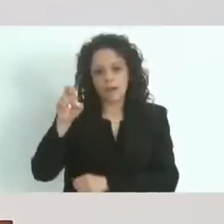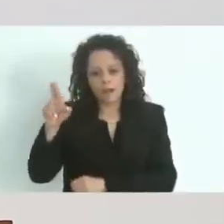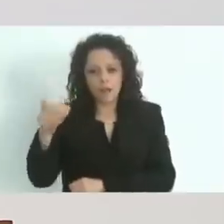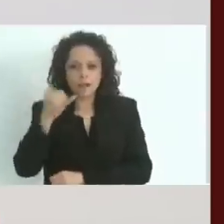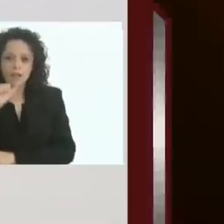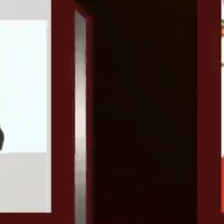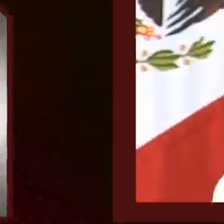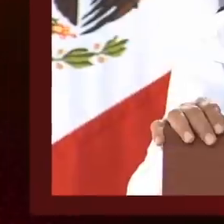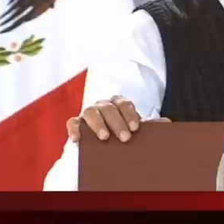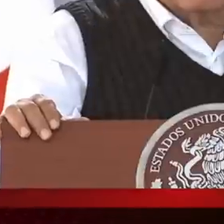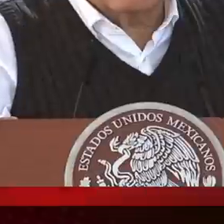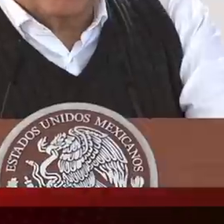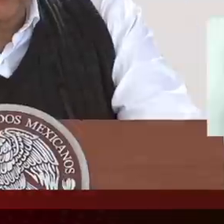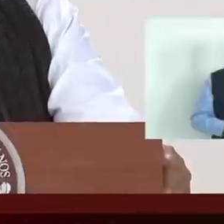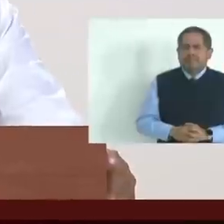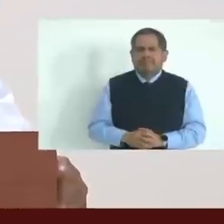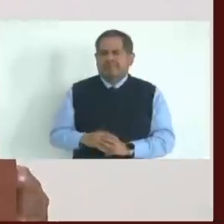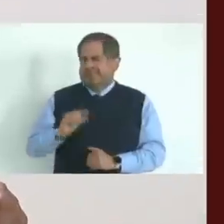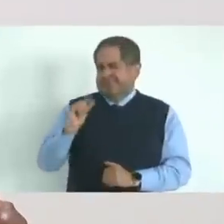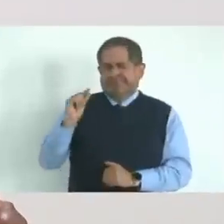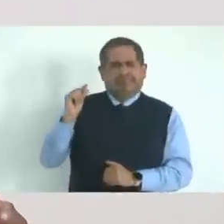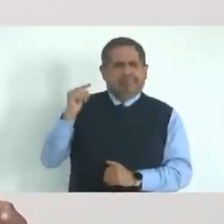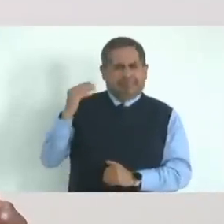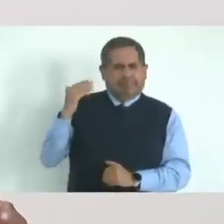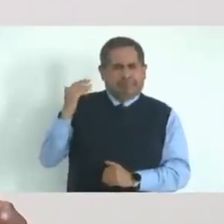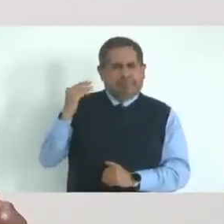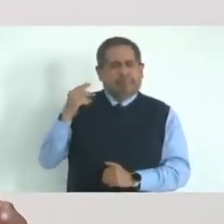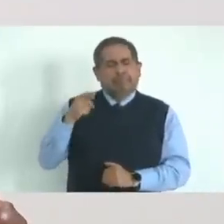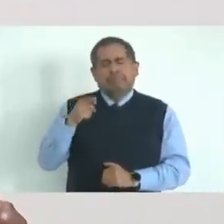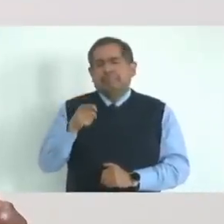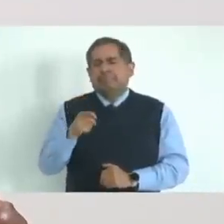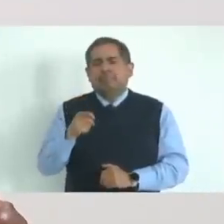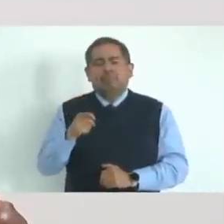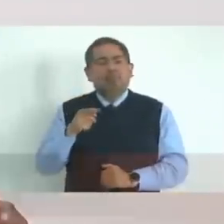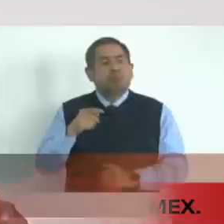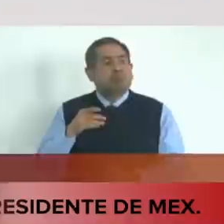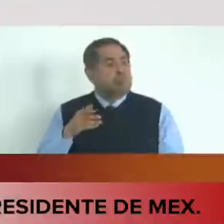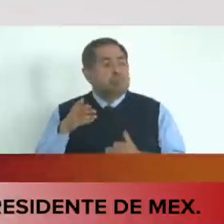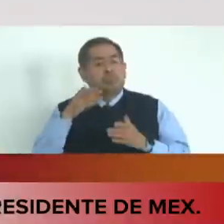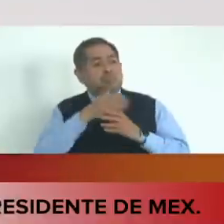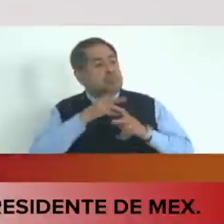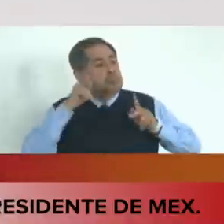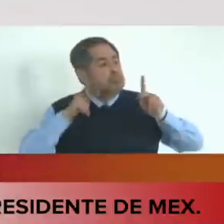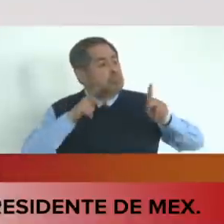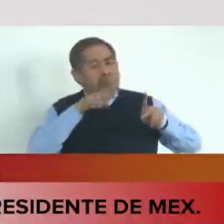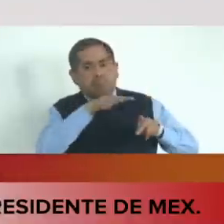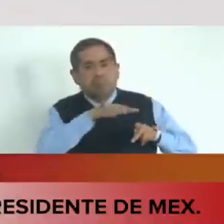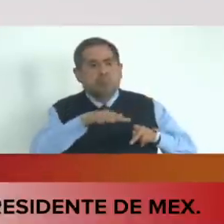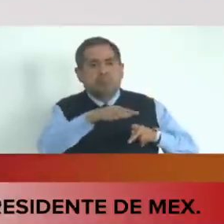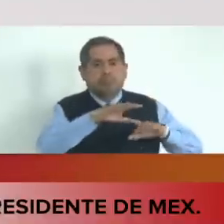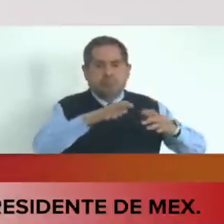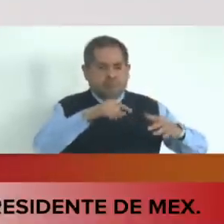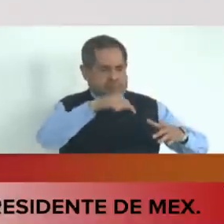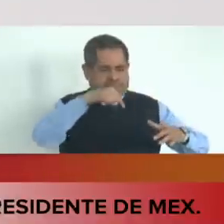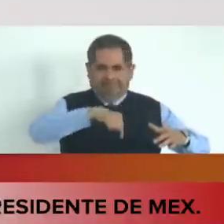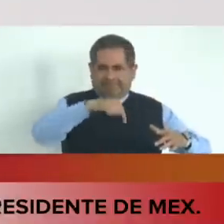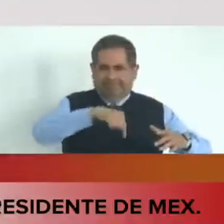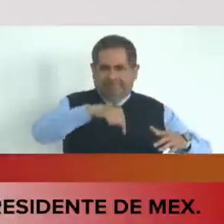Alcocer. Hace poco visitamos este